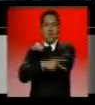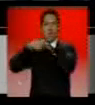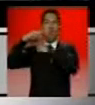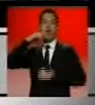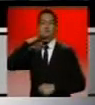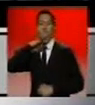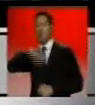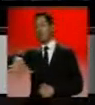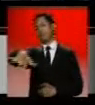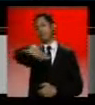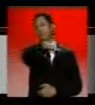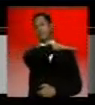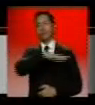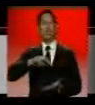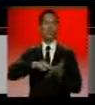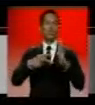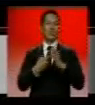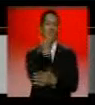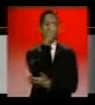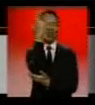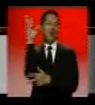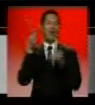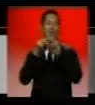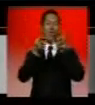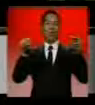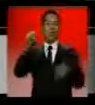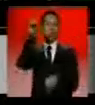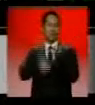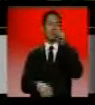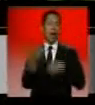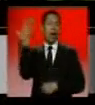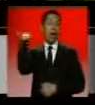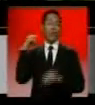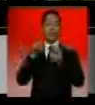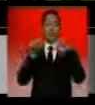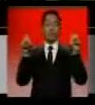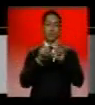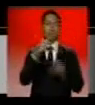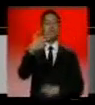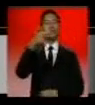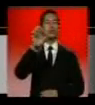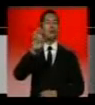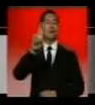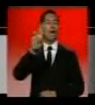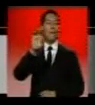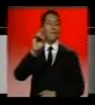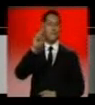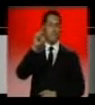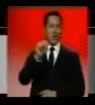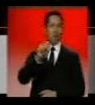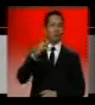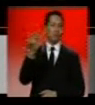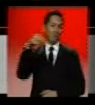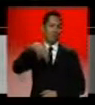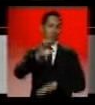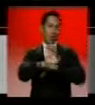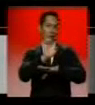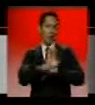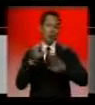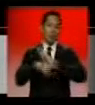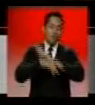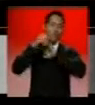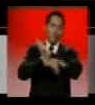busca concienciar sobre el daño ambiental provocado presuntamente por la compañía petrolera Chevron durante el tiempo que operó en la